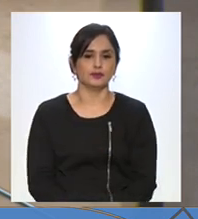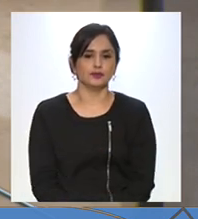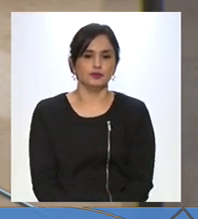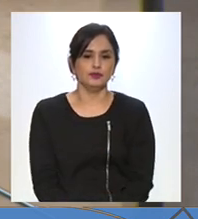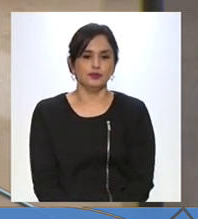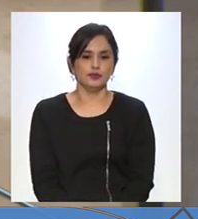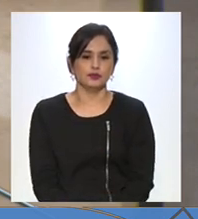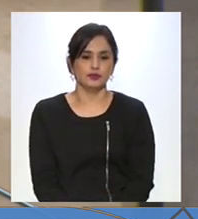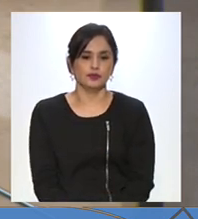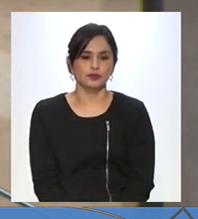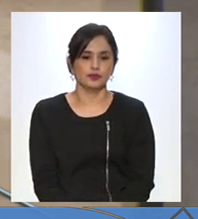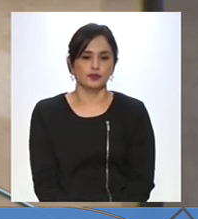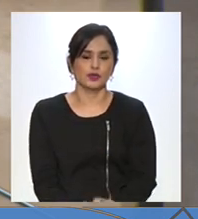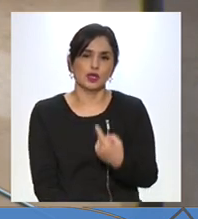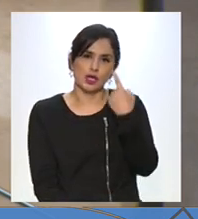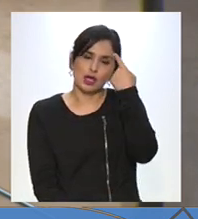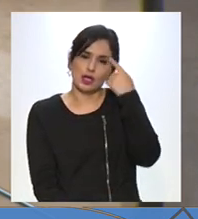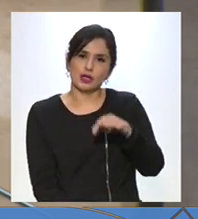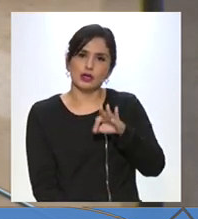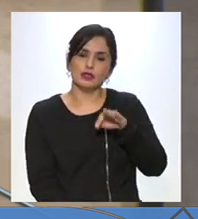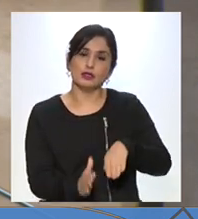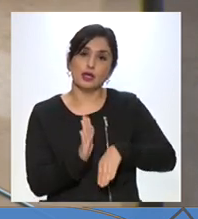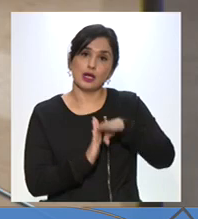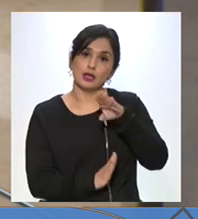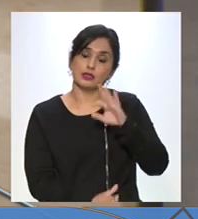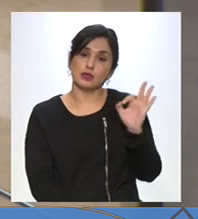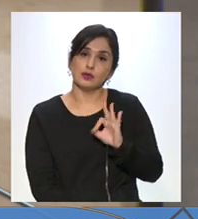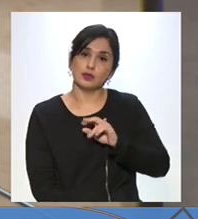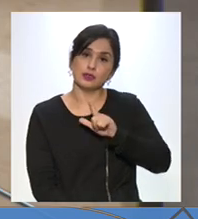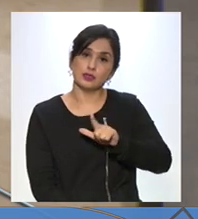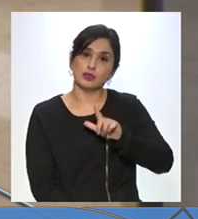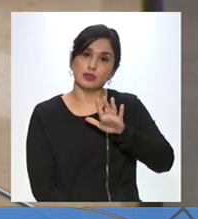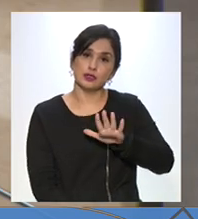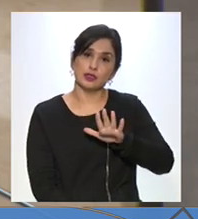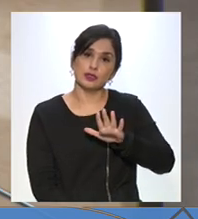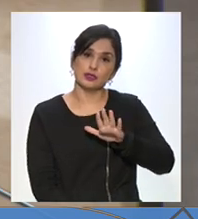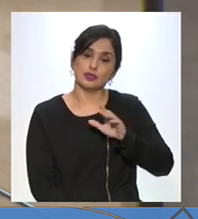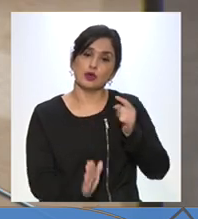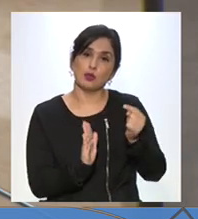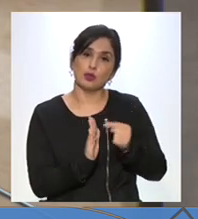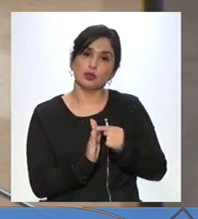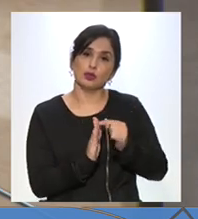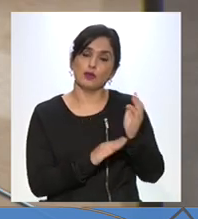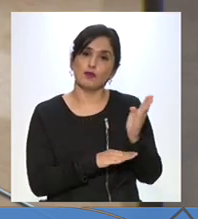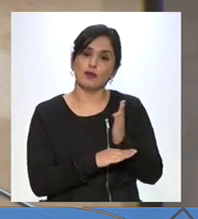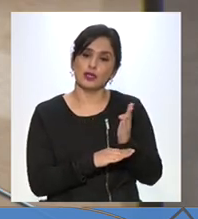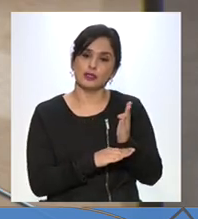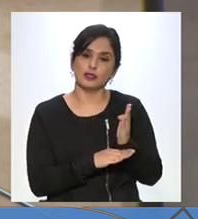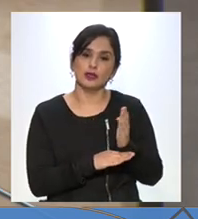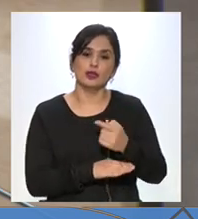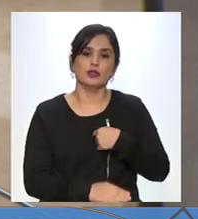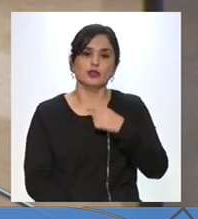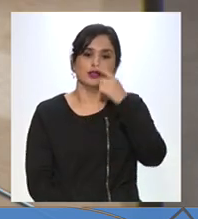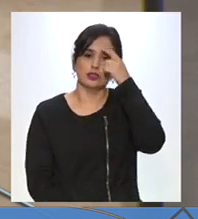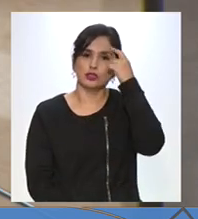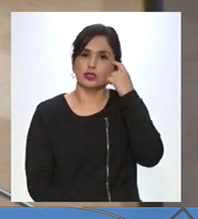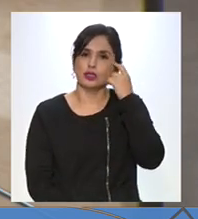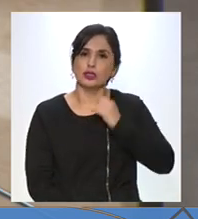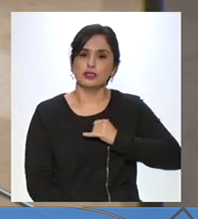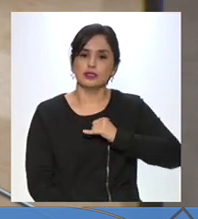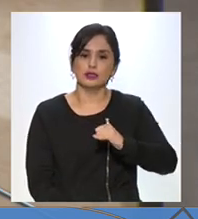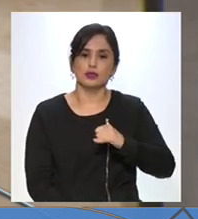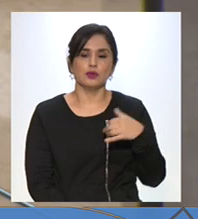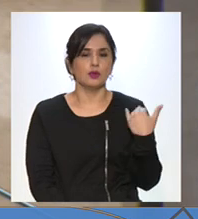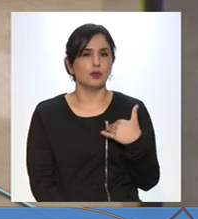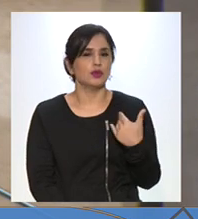Ahora, en cuanto a la decisión del alza de la tasa de 75 puntos base, yo creo que aquí siempre es importante tener